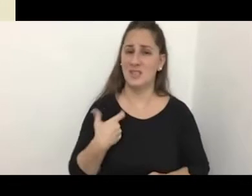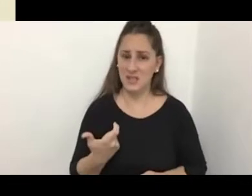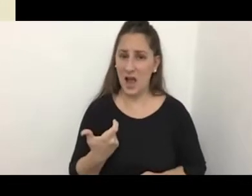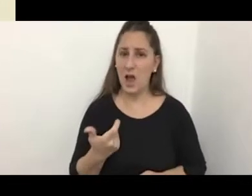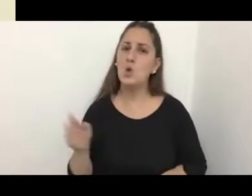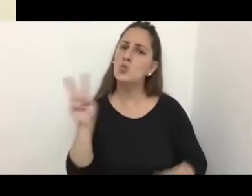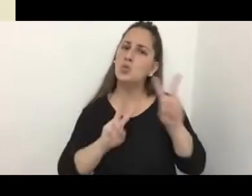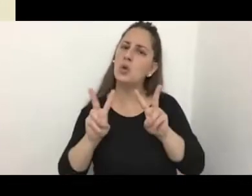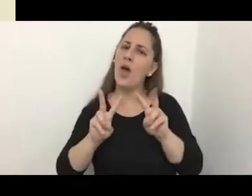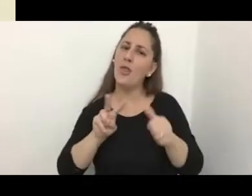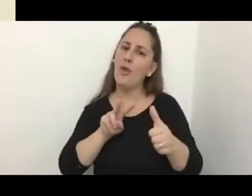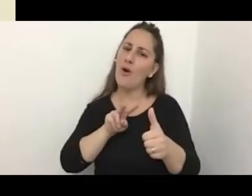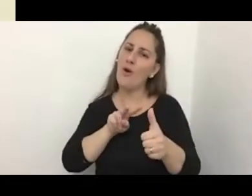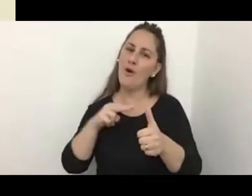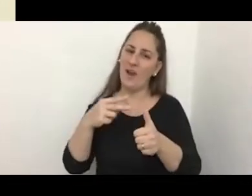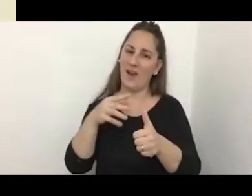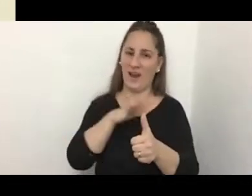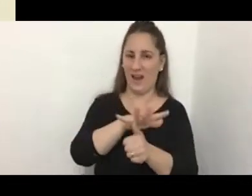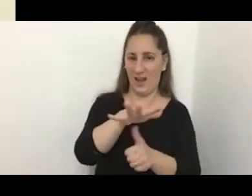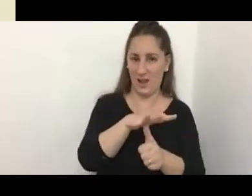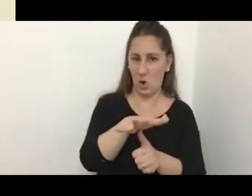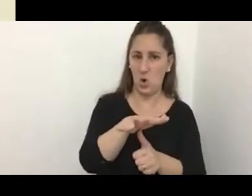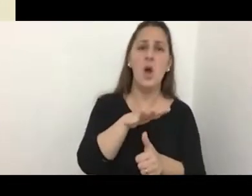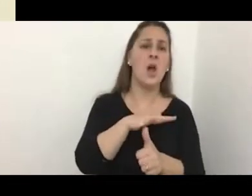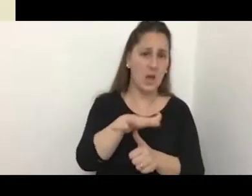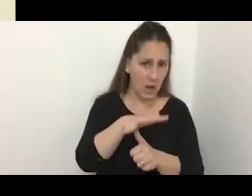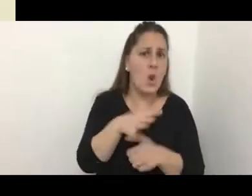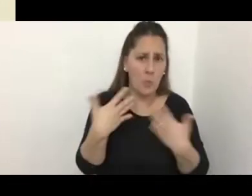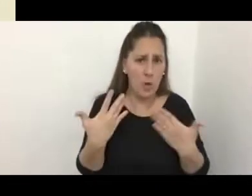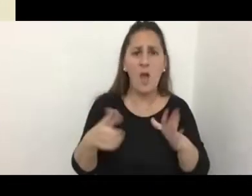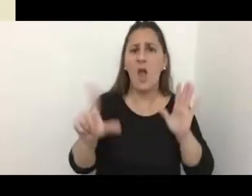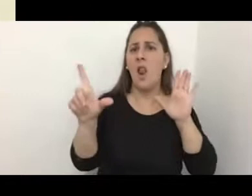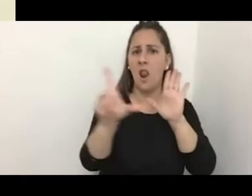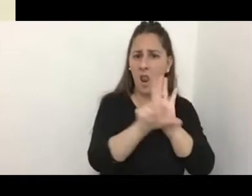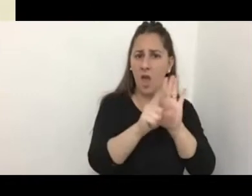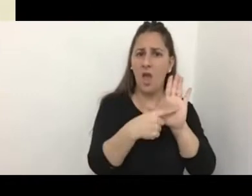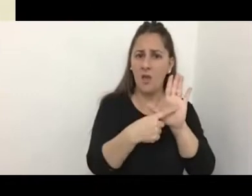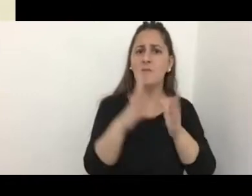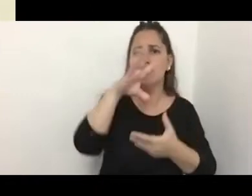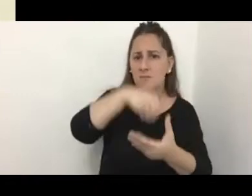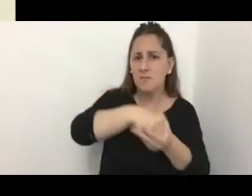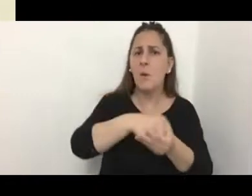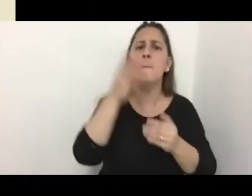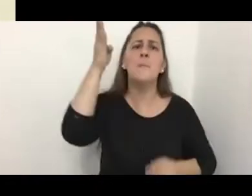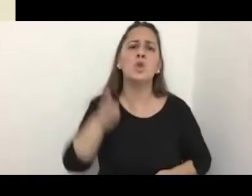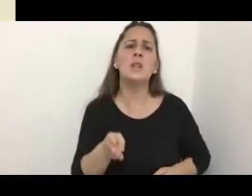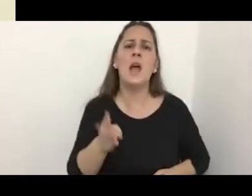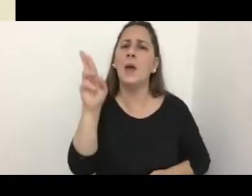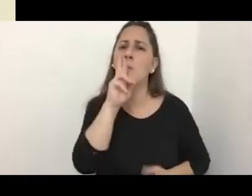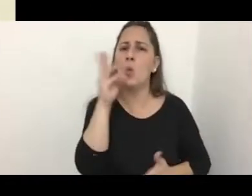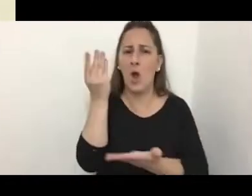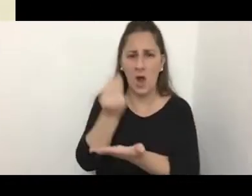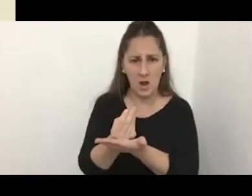género. El género se puede tratar, tenemos una ley que incorpora el cupo femenino para negociar, tenemos